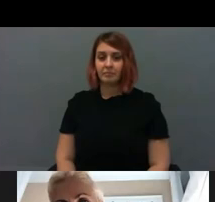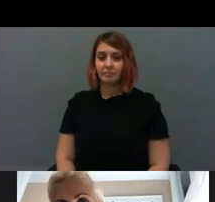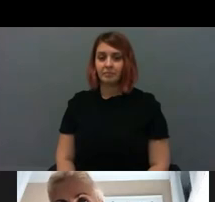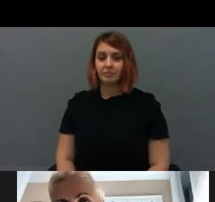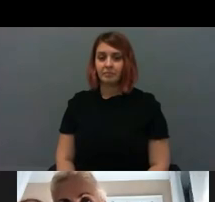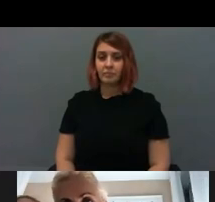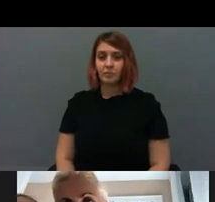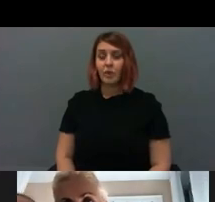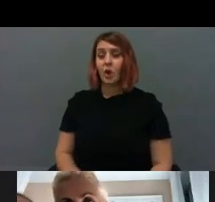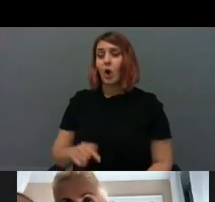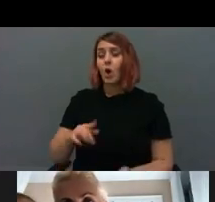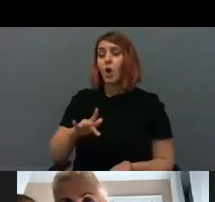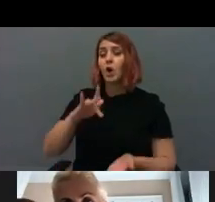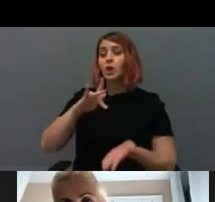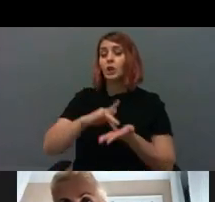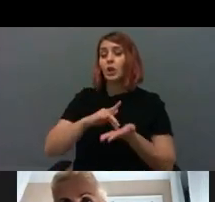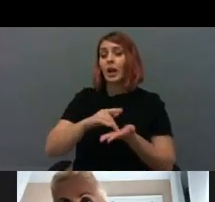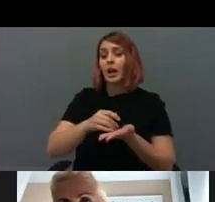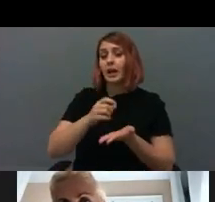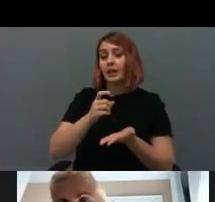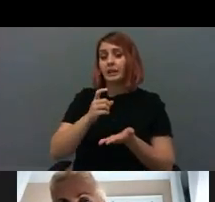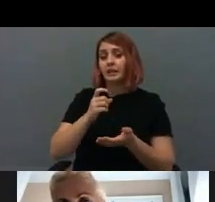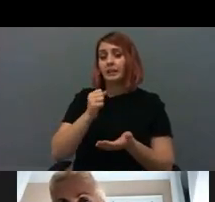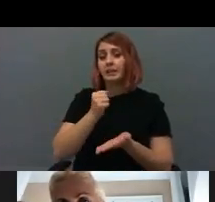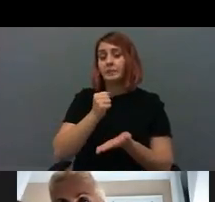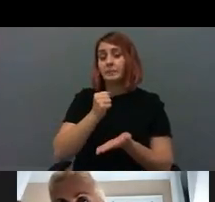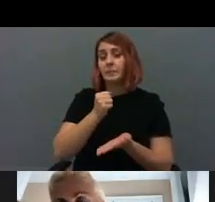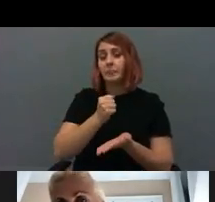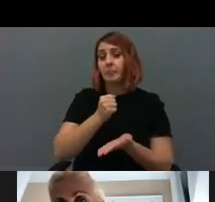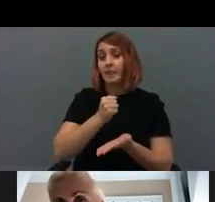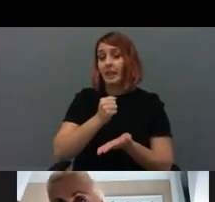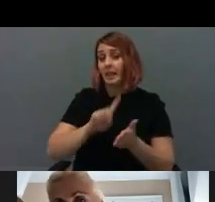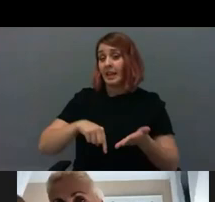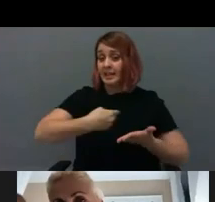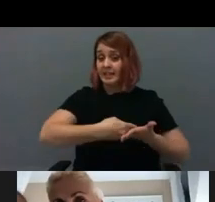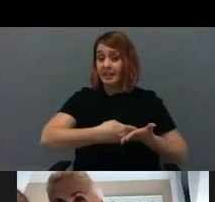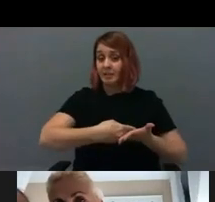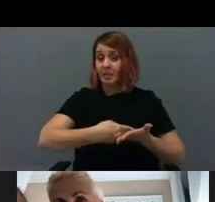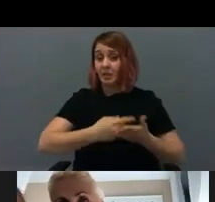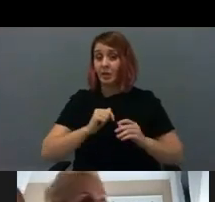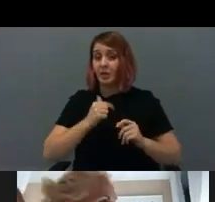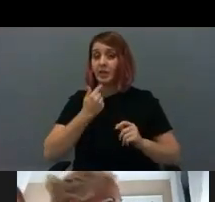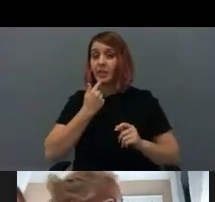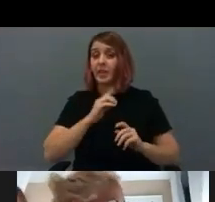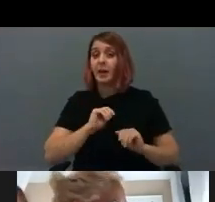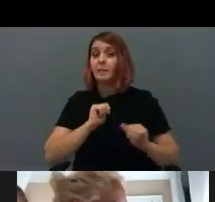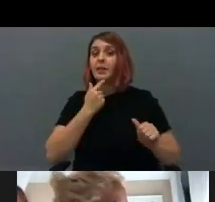pone persona con parálisis cerebral.